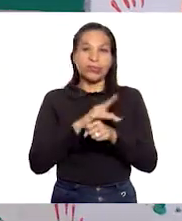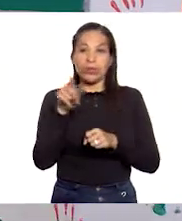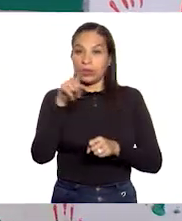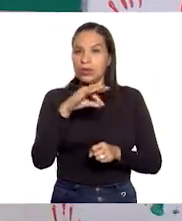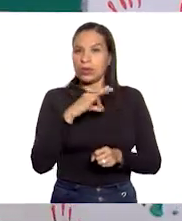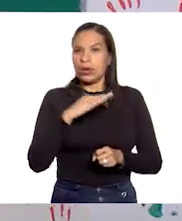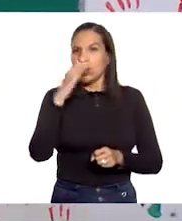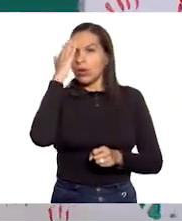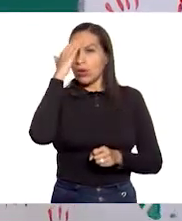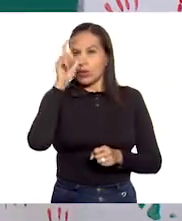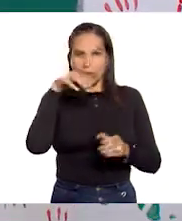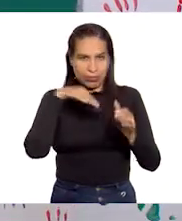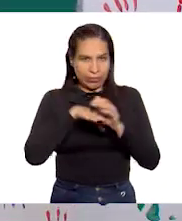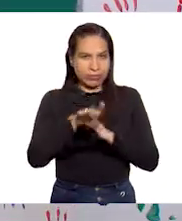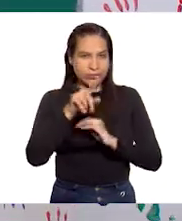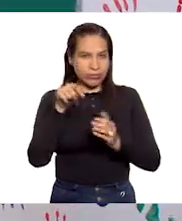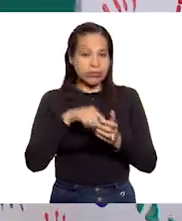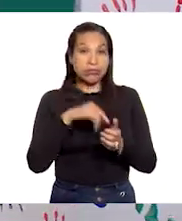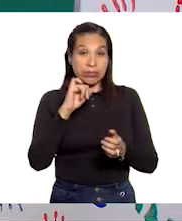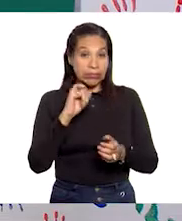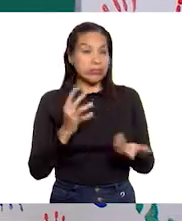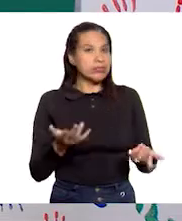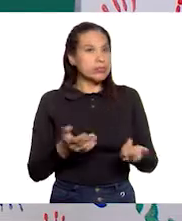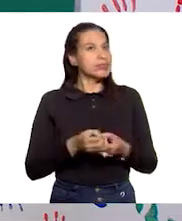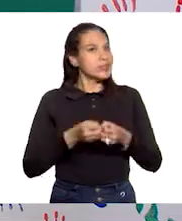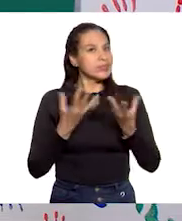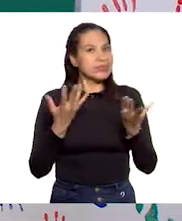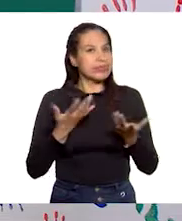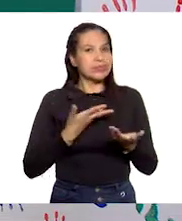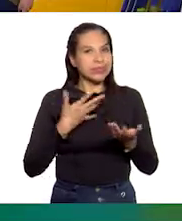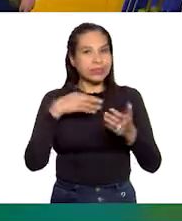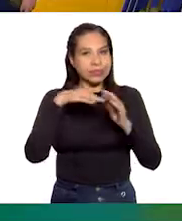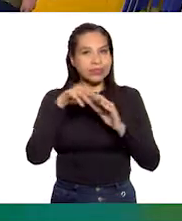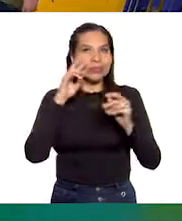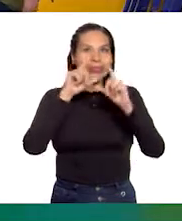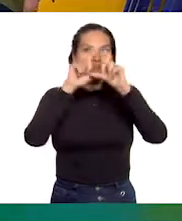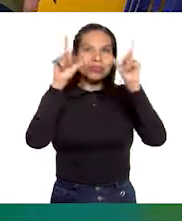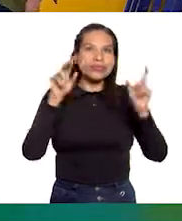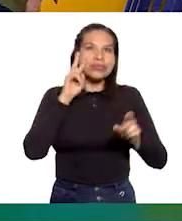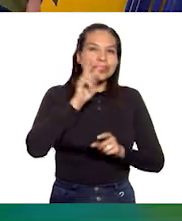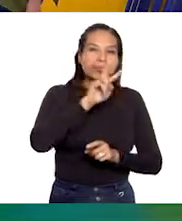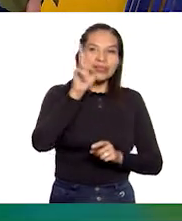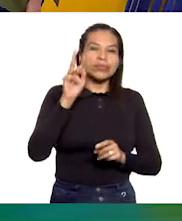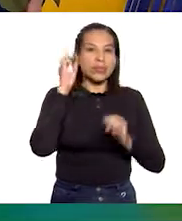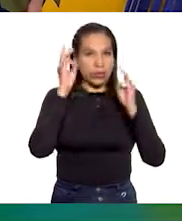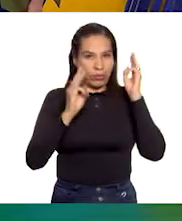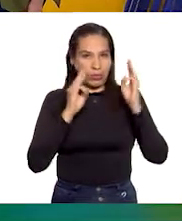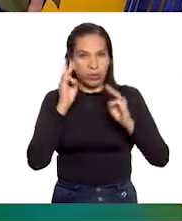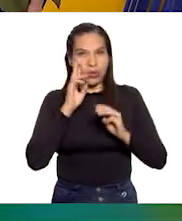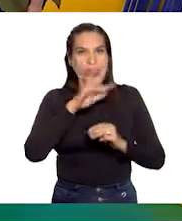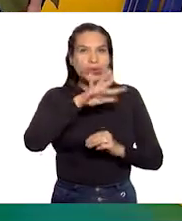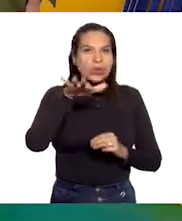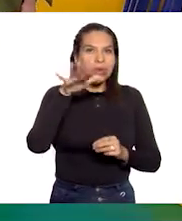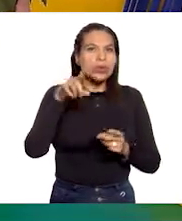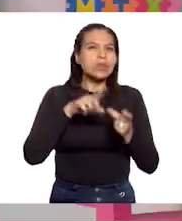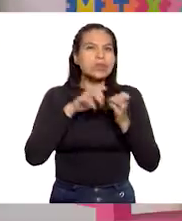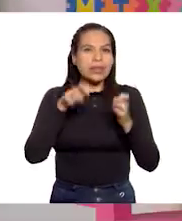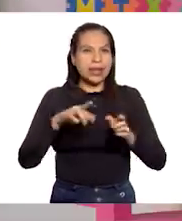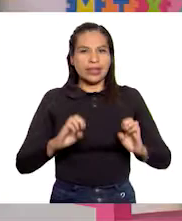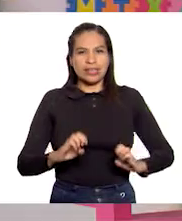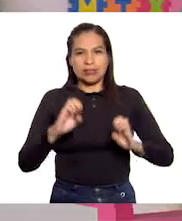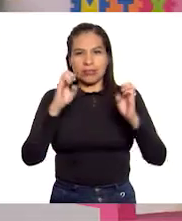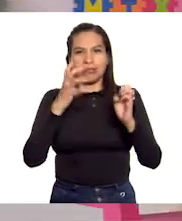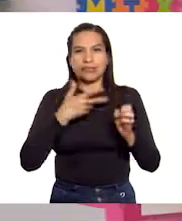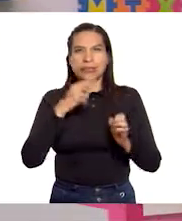ustedes la pueden conocer cuando vayan allá. ¿En serio? Sí. Ah, claro, porque está en la fachada. Hay que ir al museo y buscarla entre el